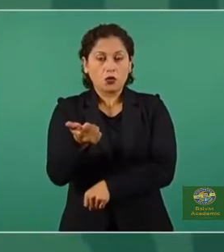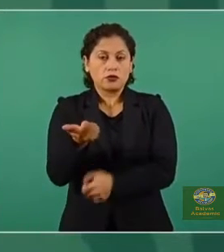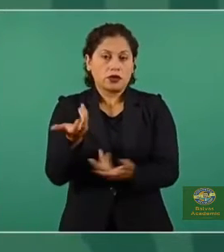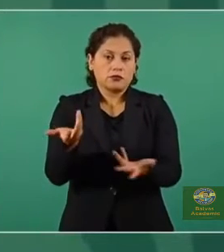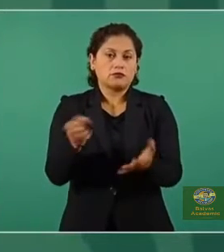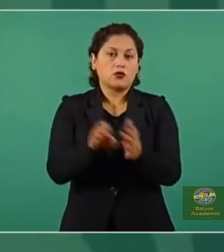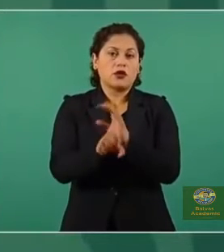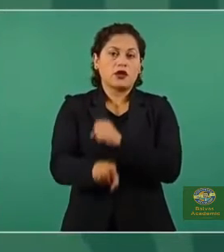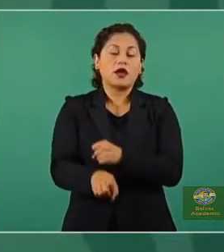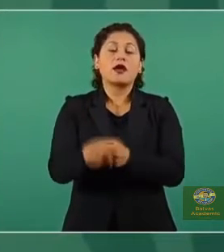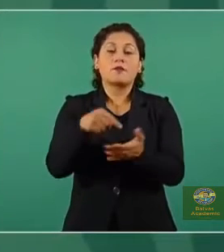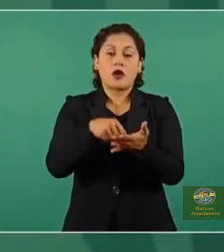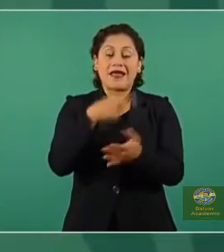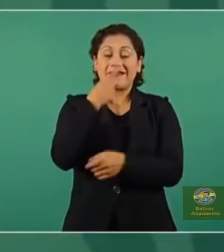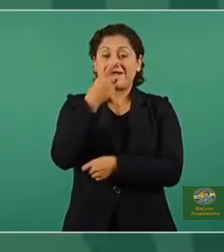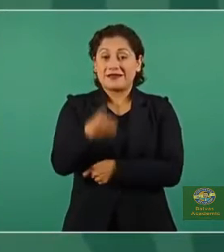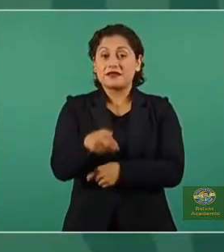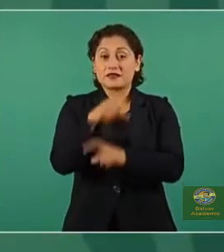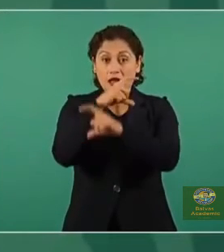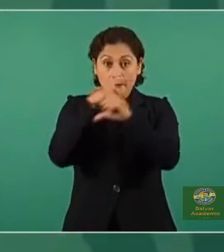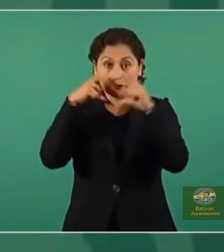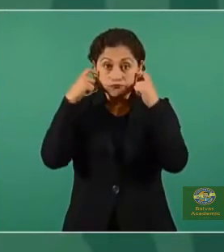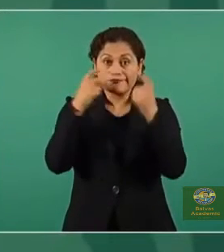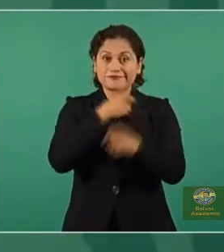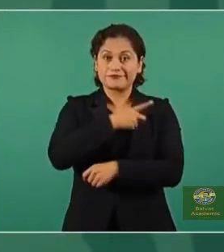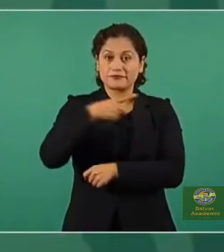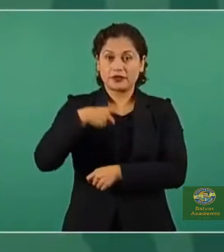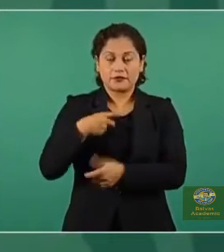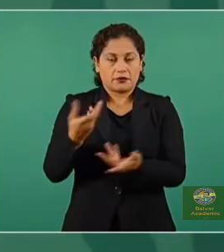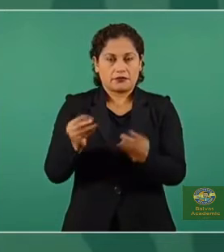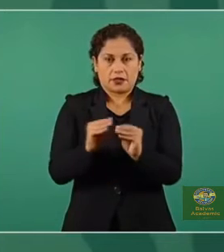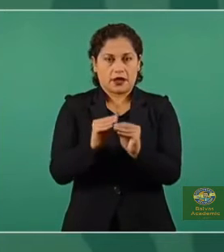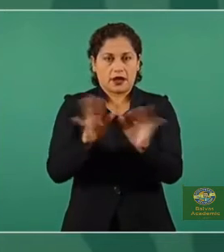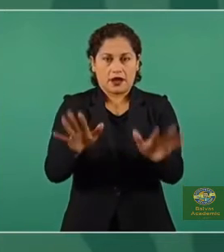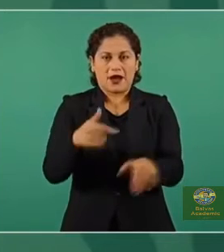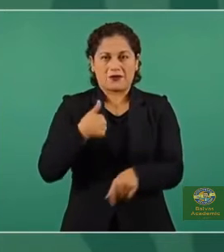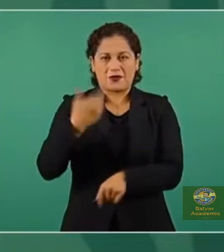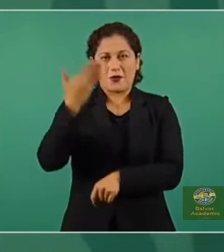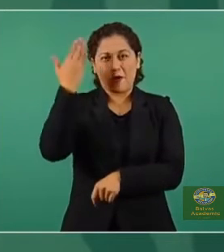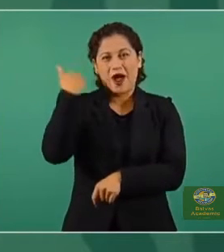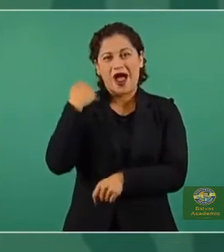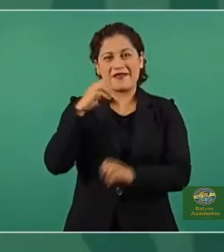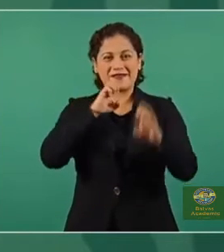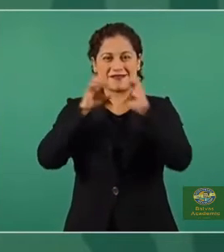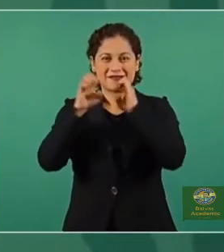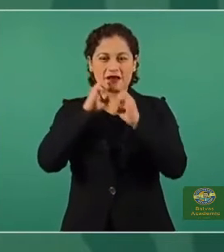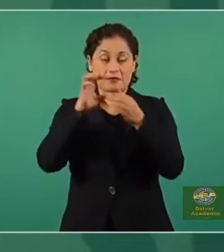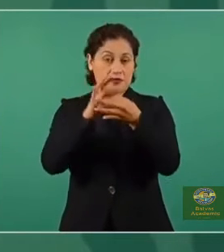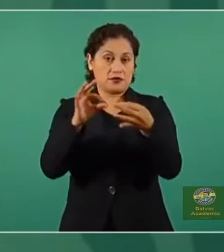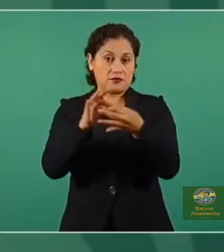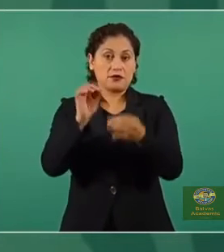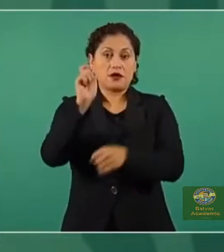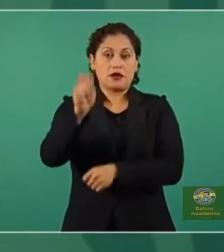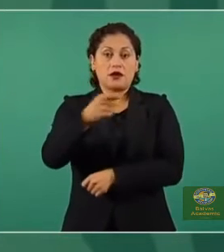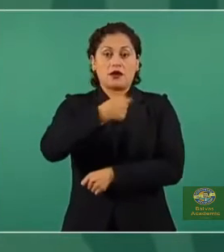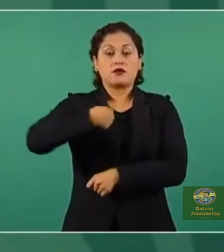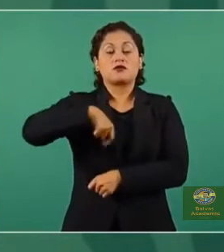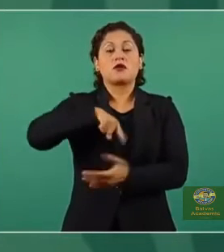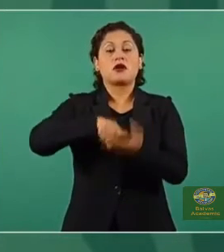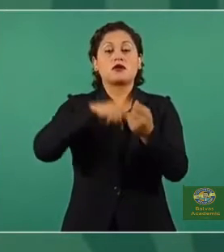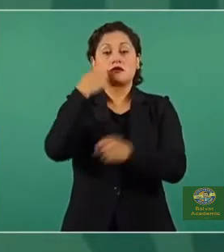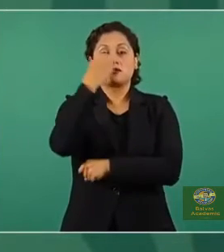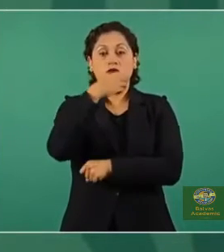con cubreboca, y yo les comentaba en esa ocasión que tuvimos la entrevista, que pues era una de las situaciones que teníamos que considerar el uso de